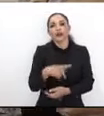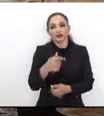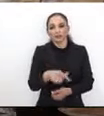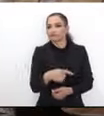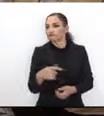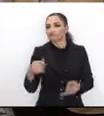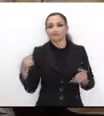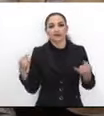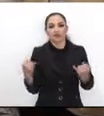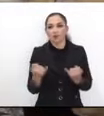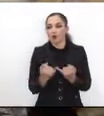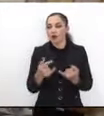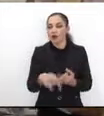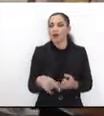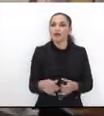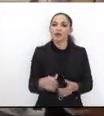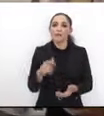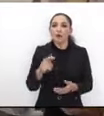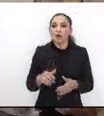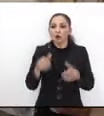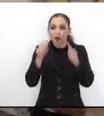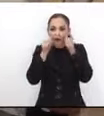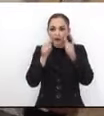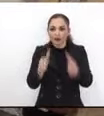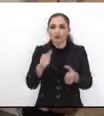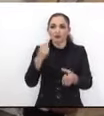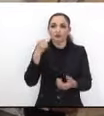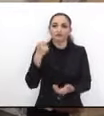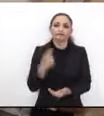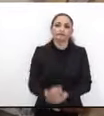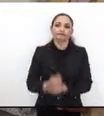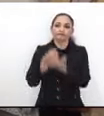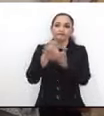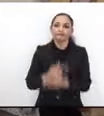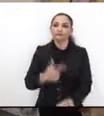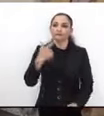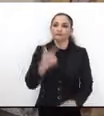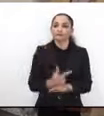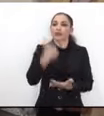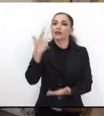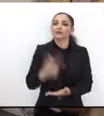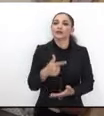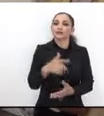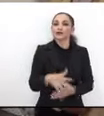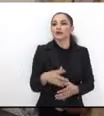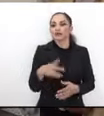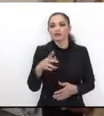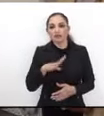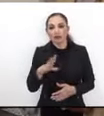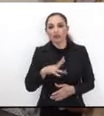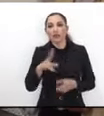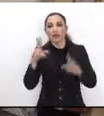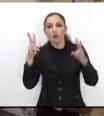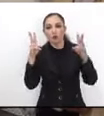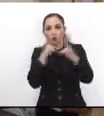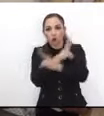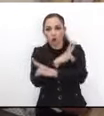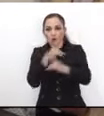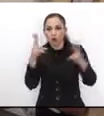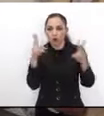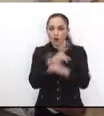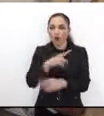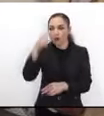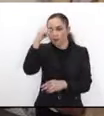y la intención es que cada una esté, como las ven, con sus instalaciones de gases y de oxígeno para atender aquí